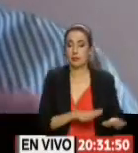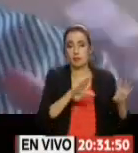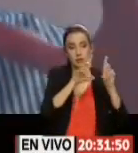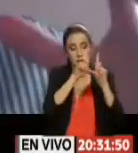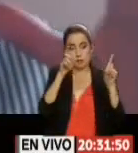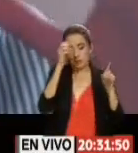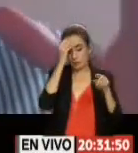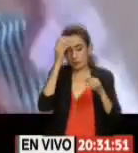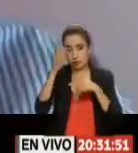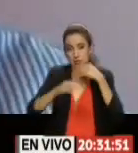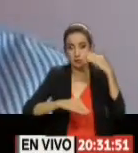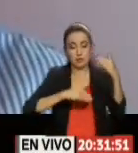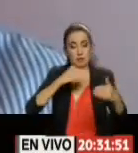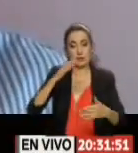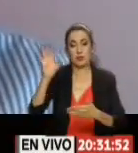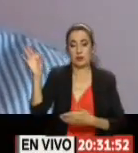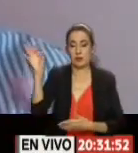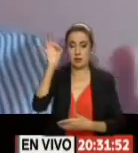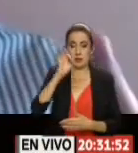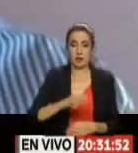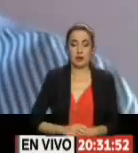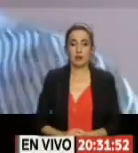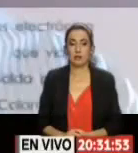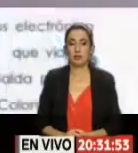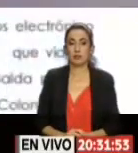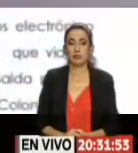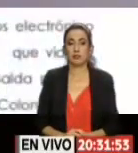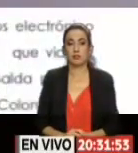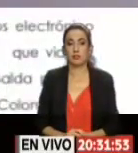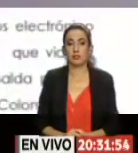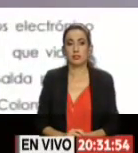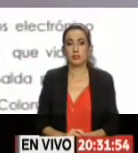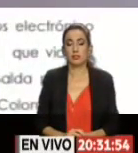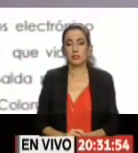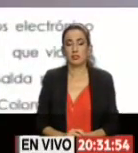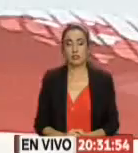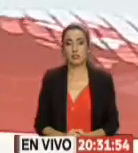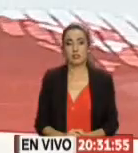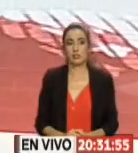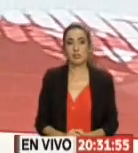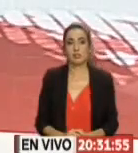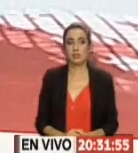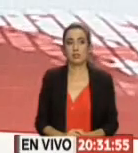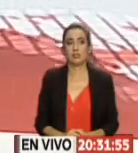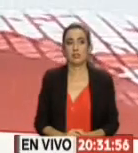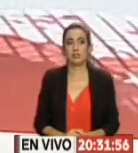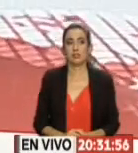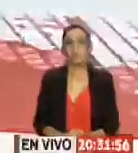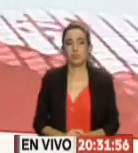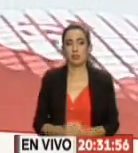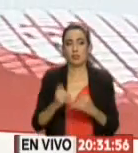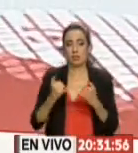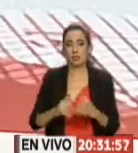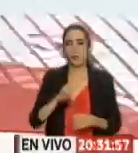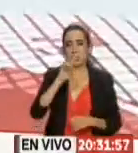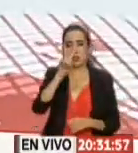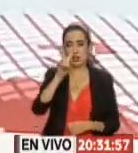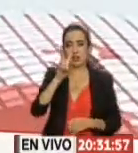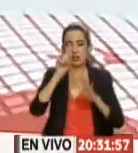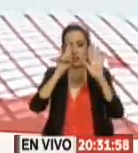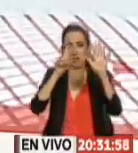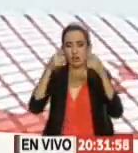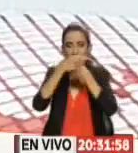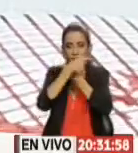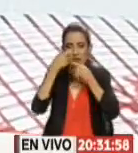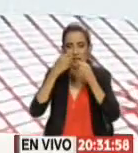y se realizó con la presencia de un notario. Olga Velasco, Telediario. Este 26 de marzo se recuerda a los